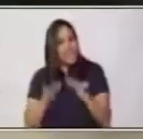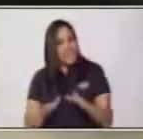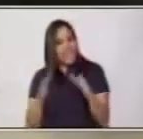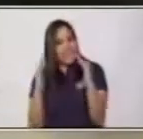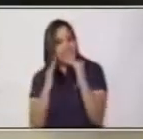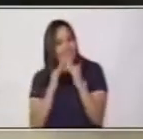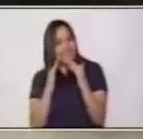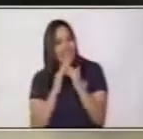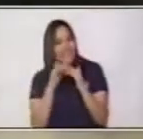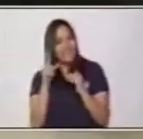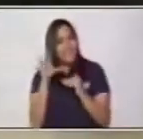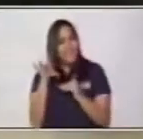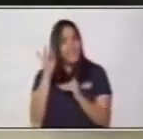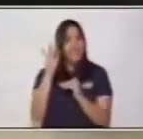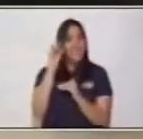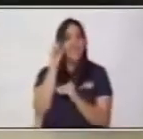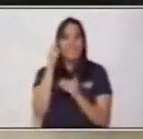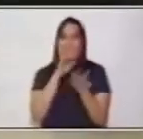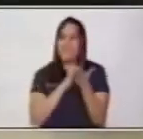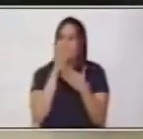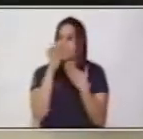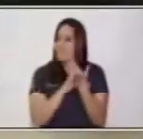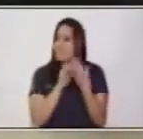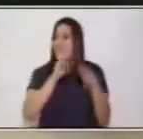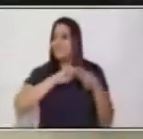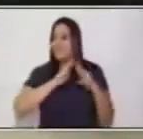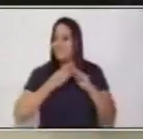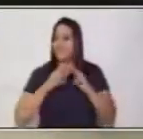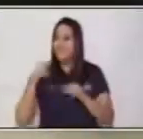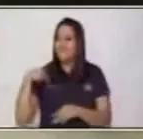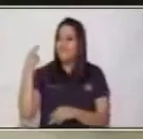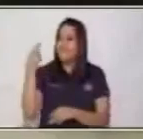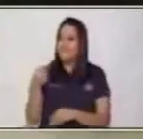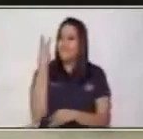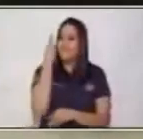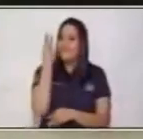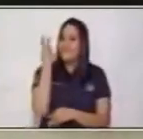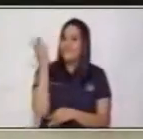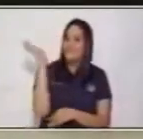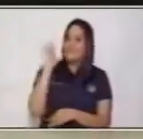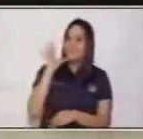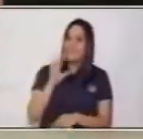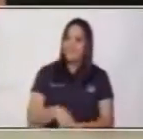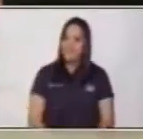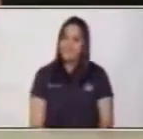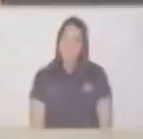Te invito a otro programa de matemática. Hasta la próxima, Matematletas.